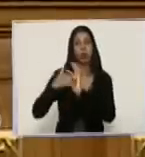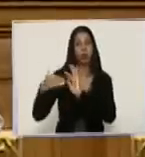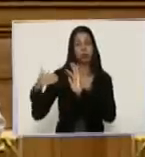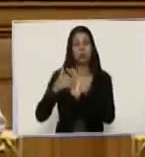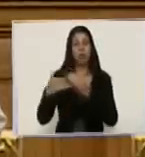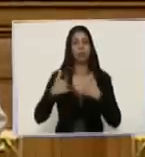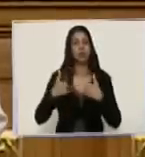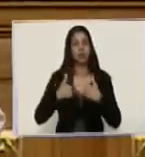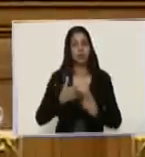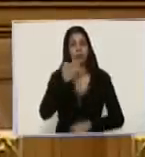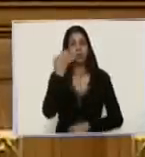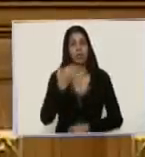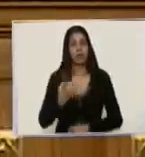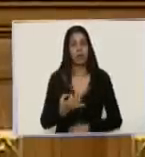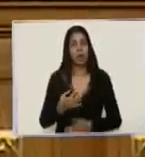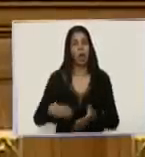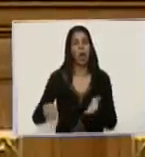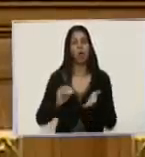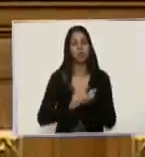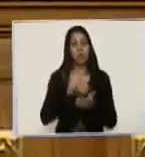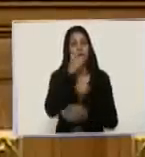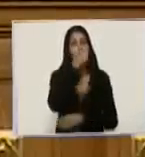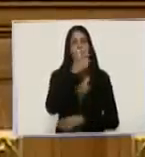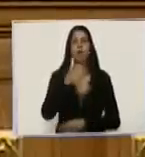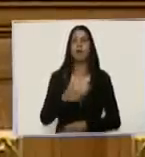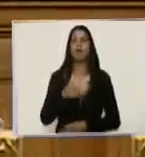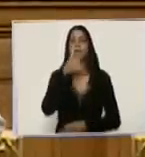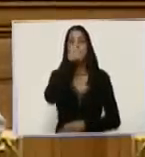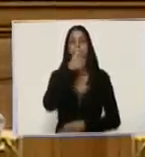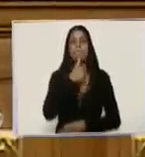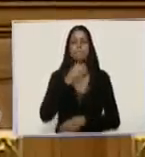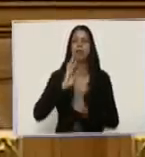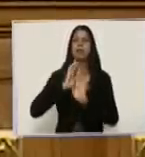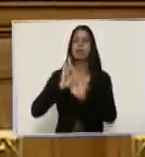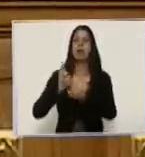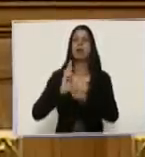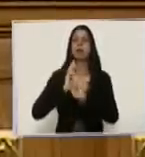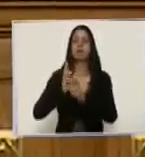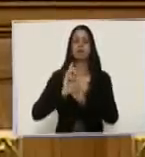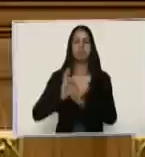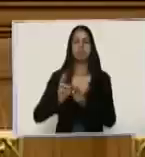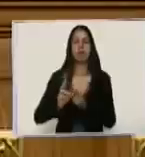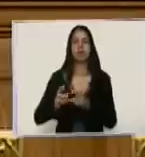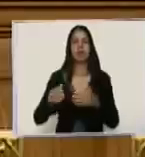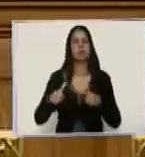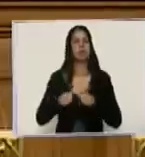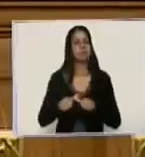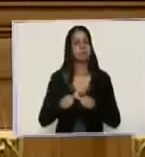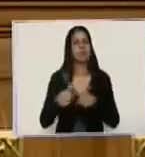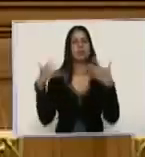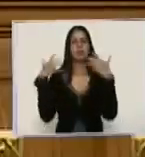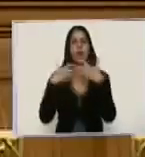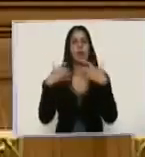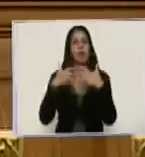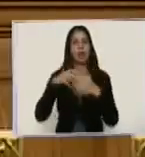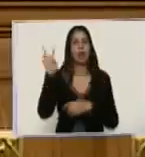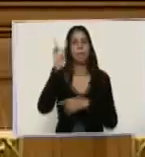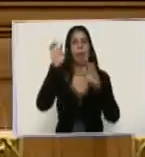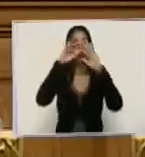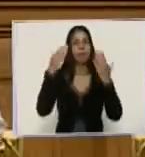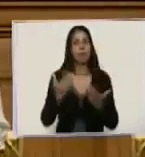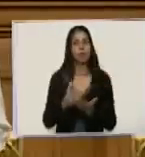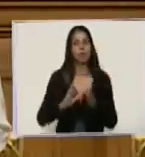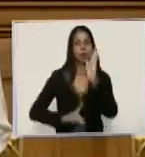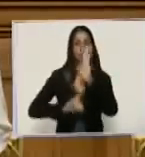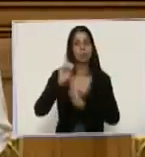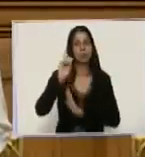Y efectivamente hoy otra vez nuestro pueblo está dando las respuestas para seguir en la batalla por un mundo mejor y por la construcción